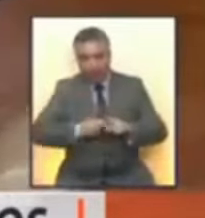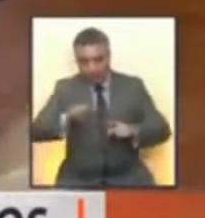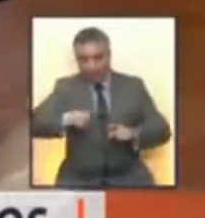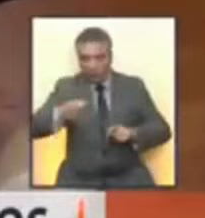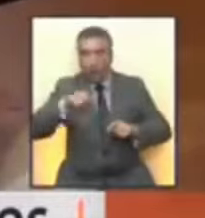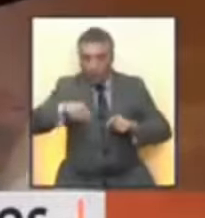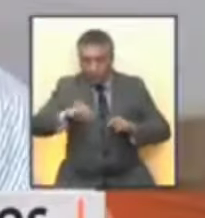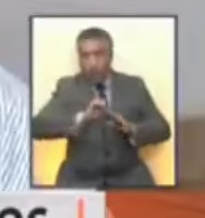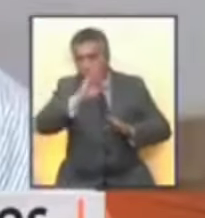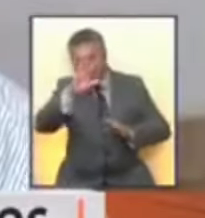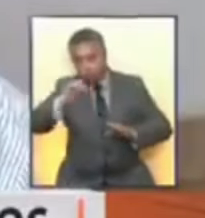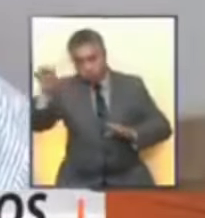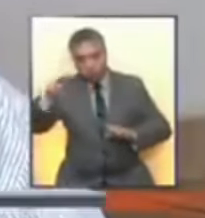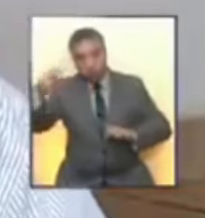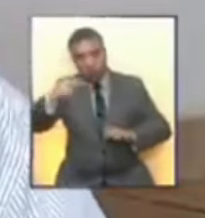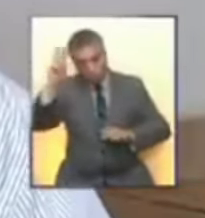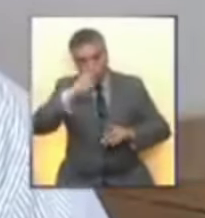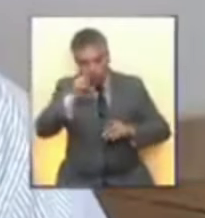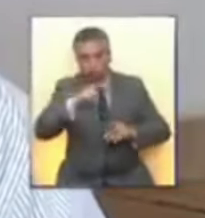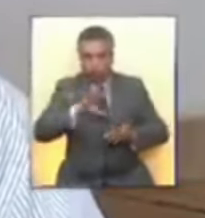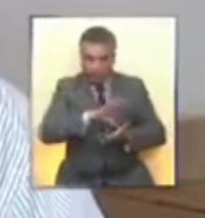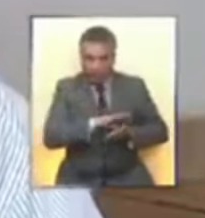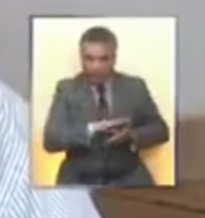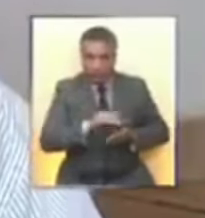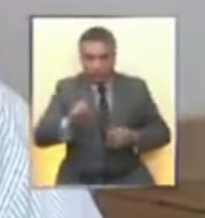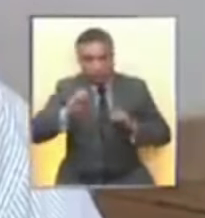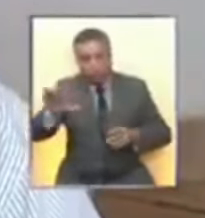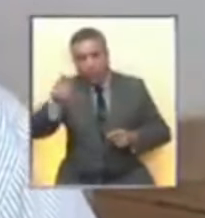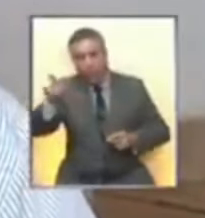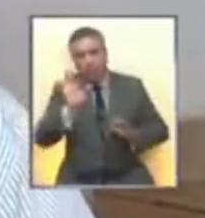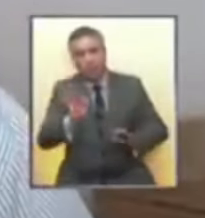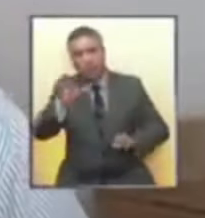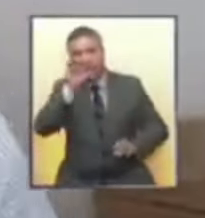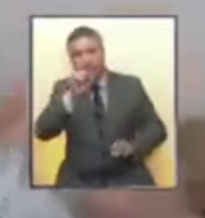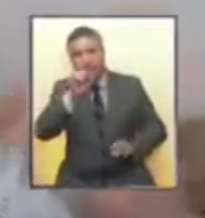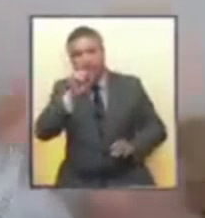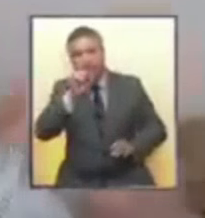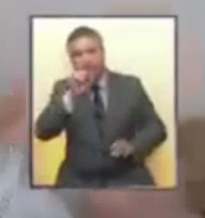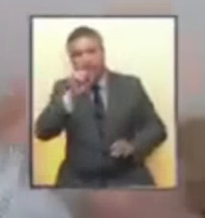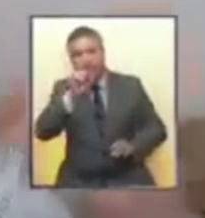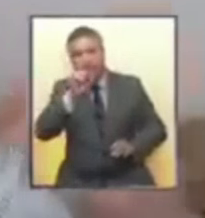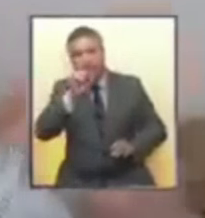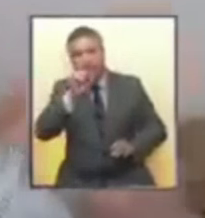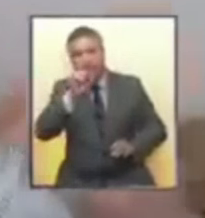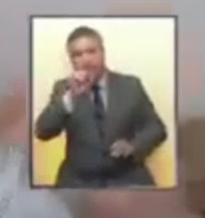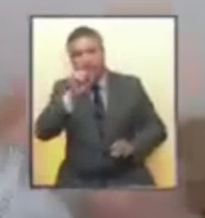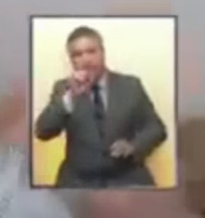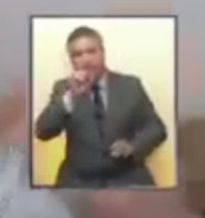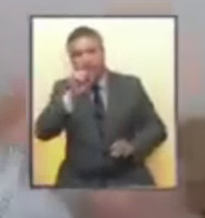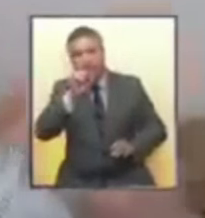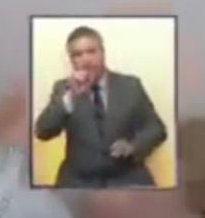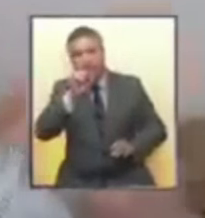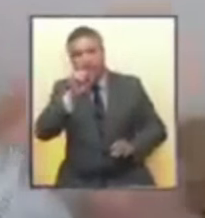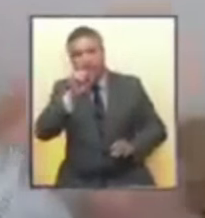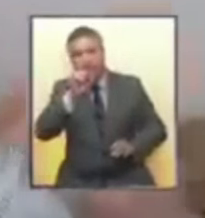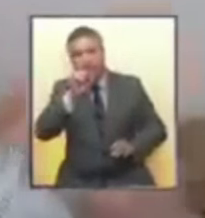exportar al extranjero. No hemos exportado mucho, hemos exportado a Perú, que siempre ha estado muy interesado. Claro, sí. Los que más compran son los que usan,